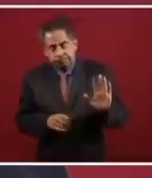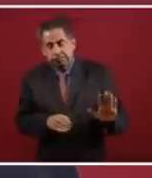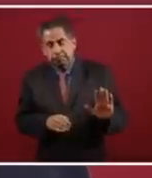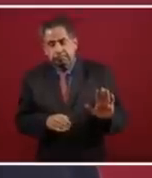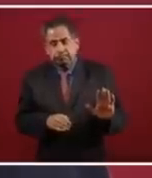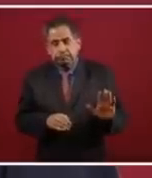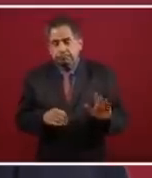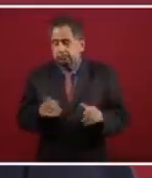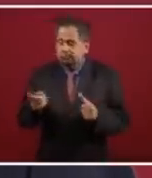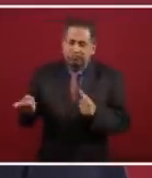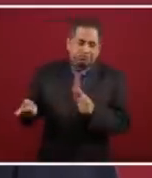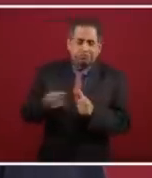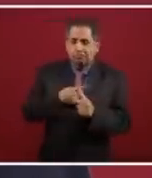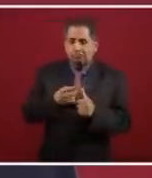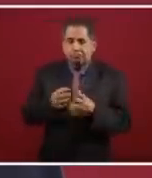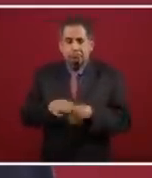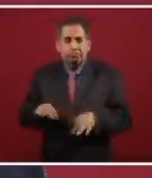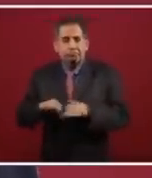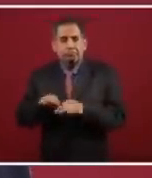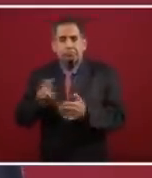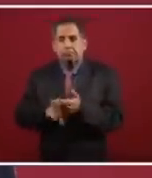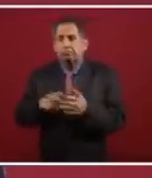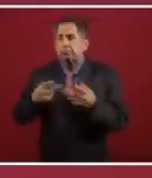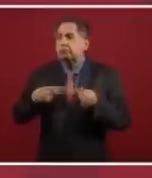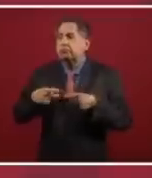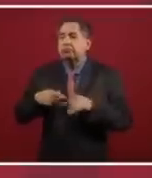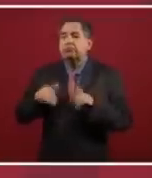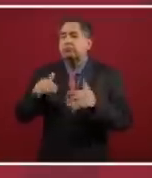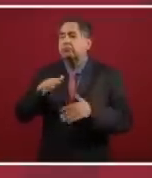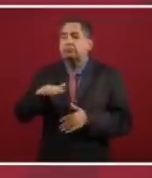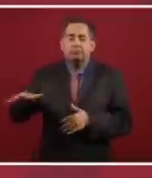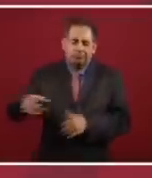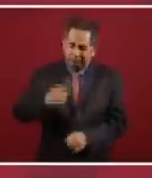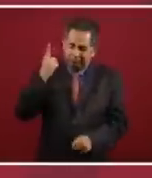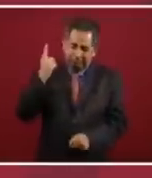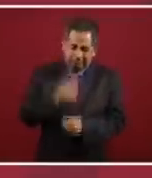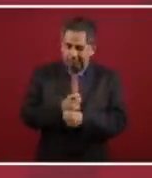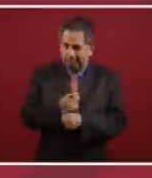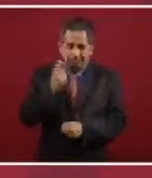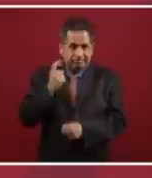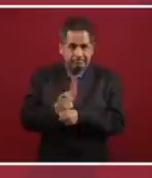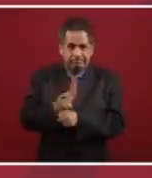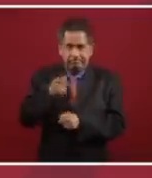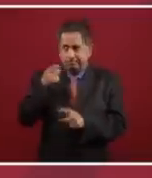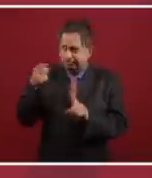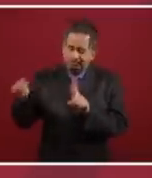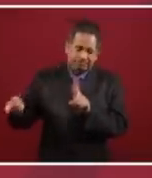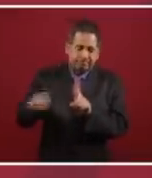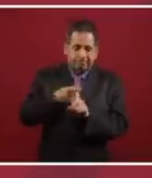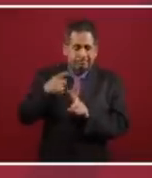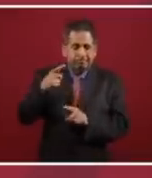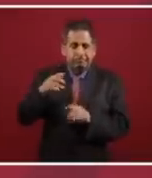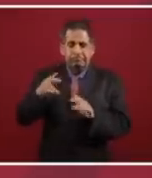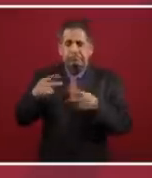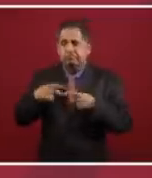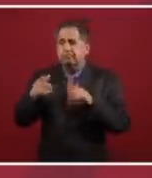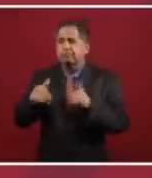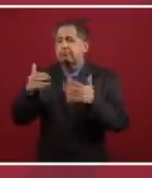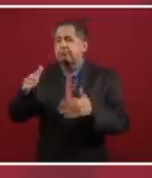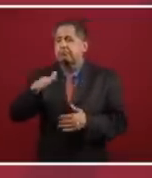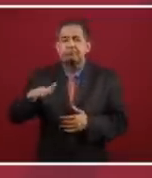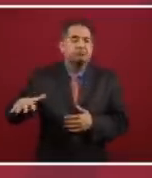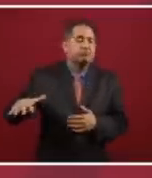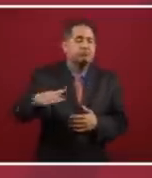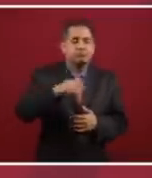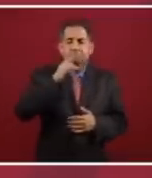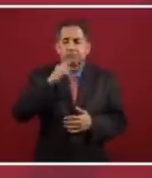el interés general, el interés de la nación debe estar siempre por encima de los